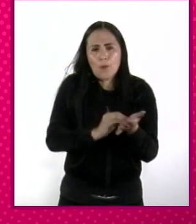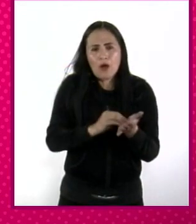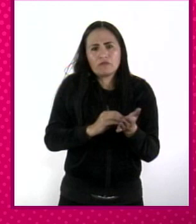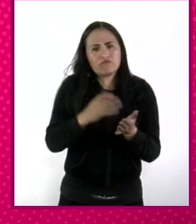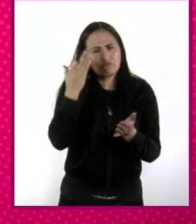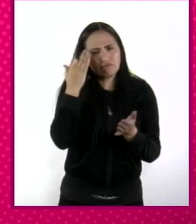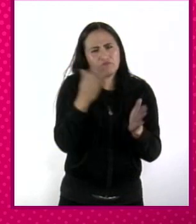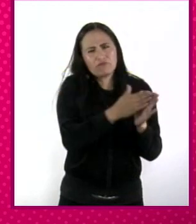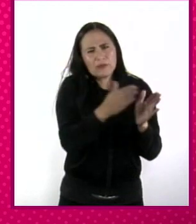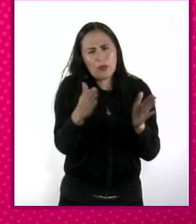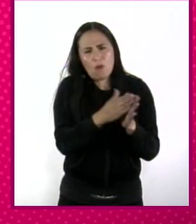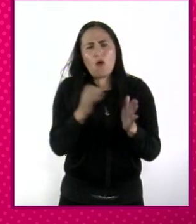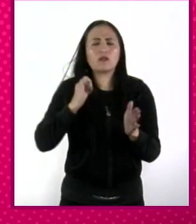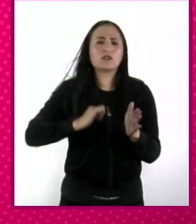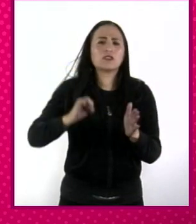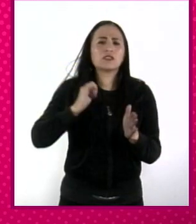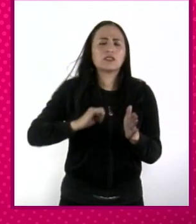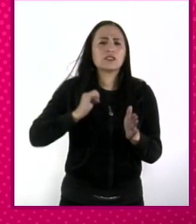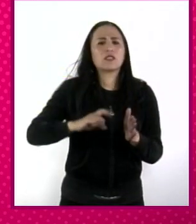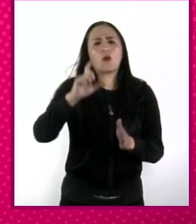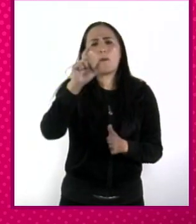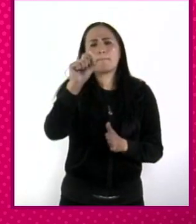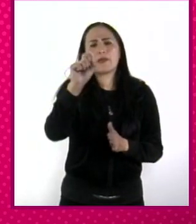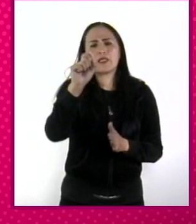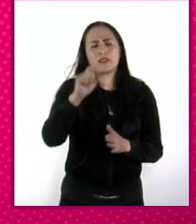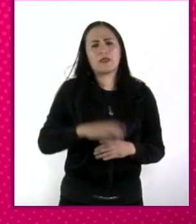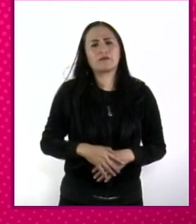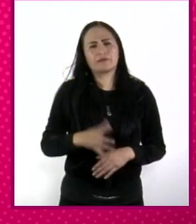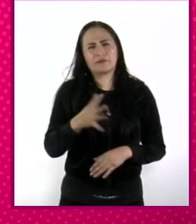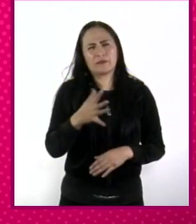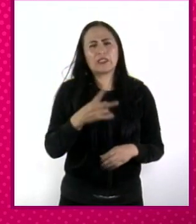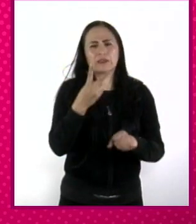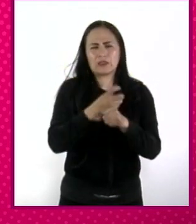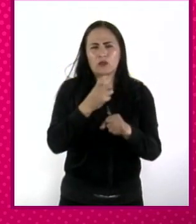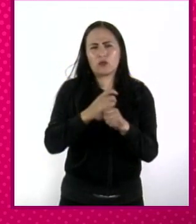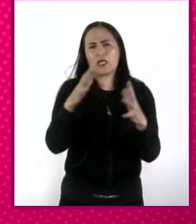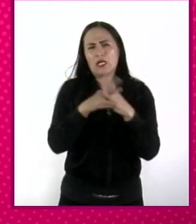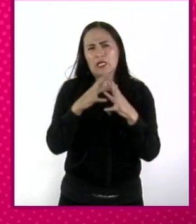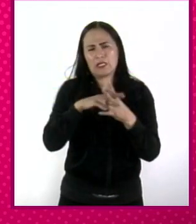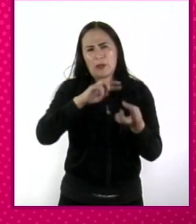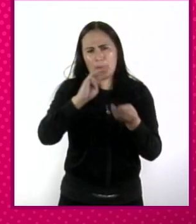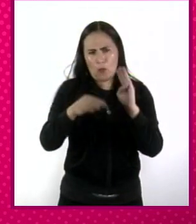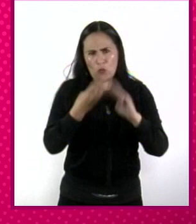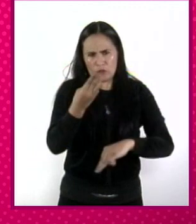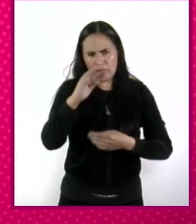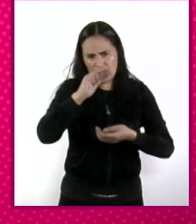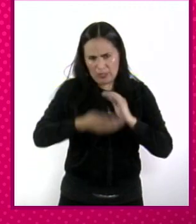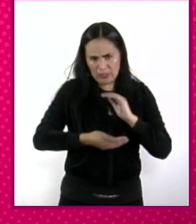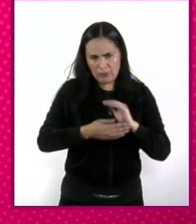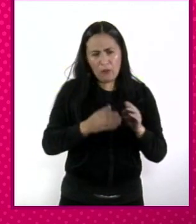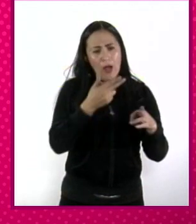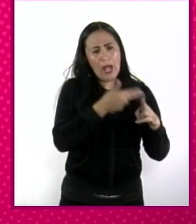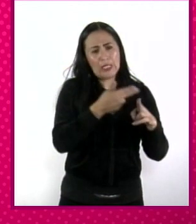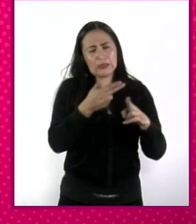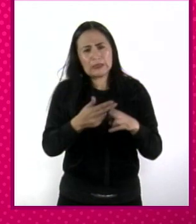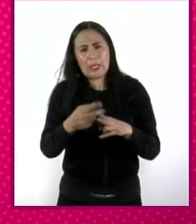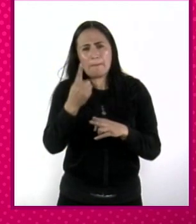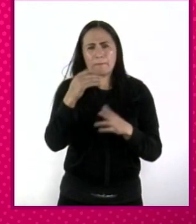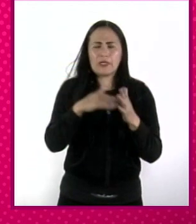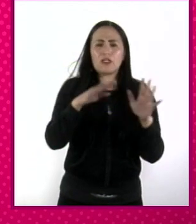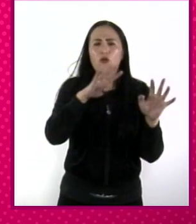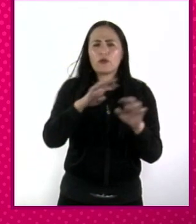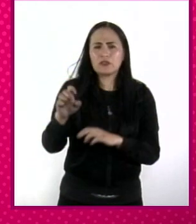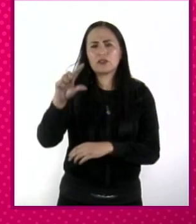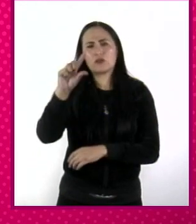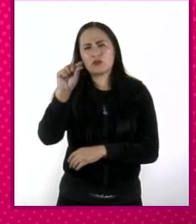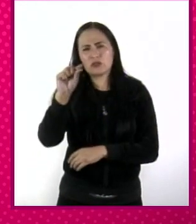durante buena parte del siglo XX, sobre todo después de la Segunda Guerra Mundial y hasta los años 70, más o menos